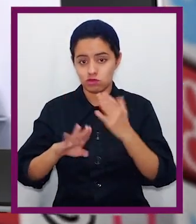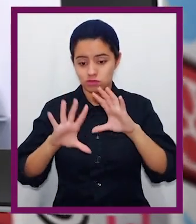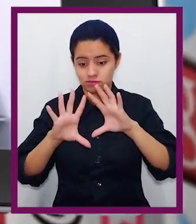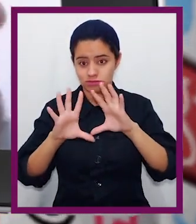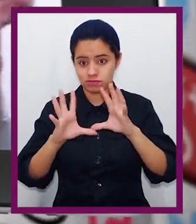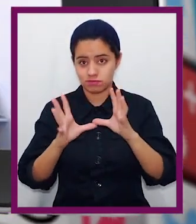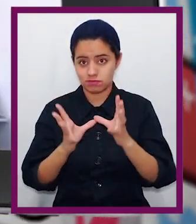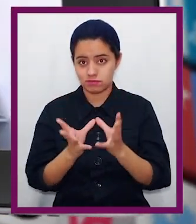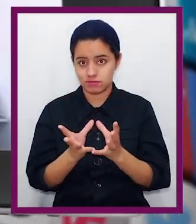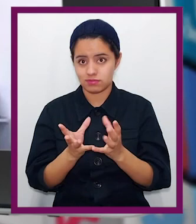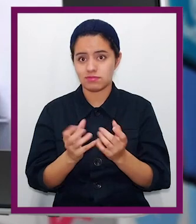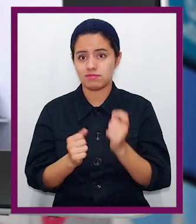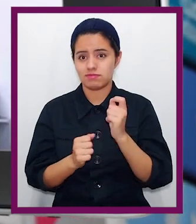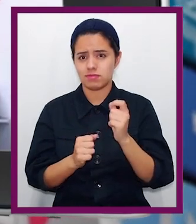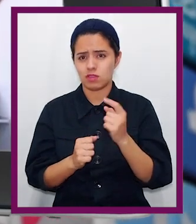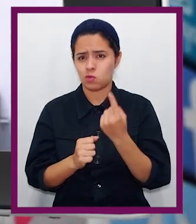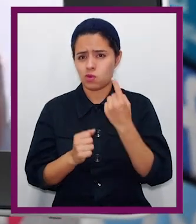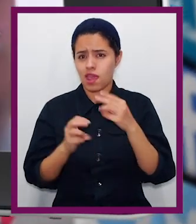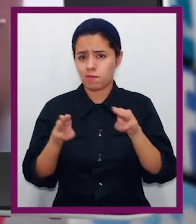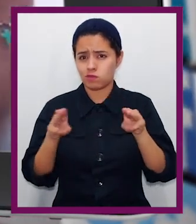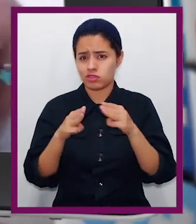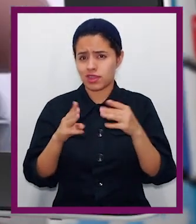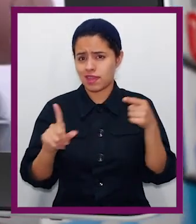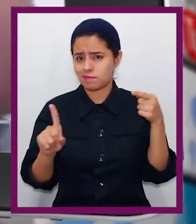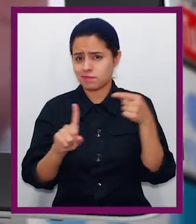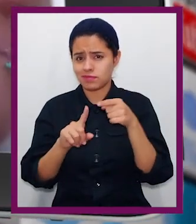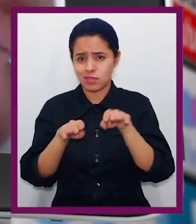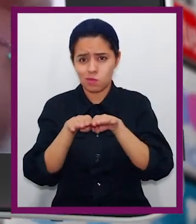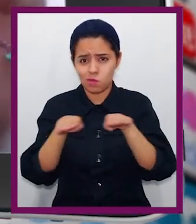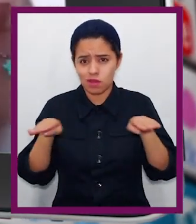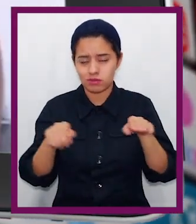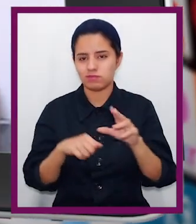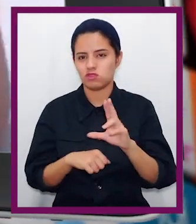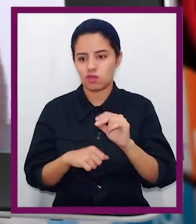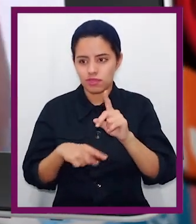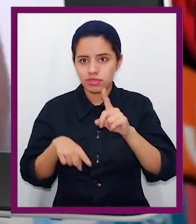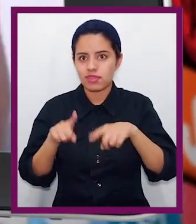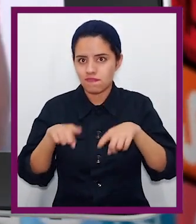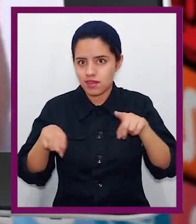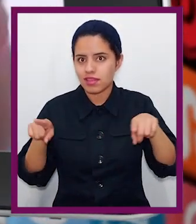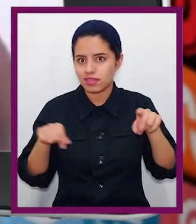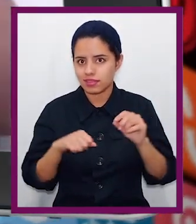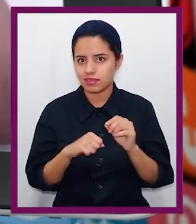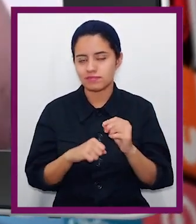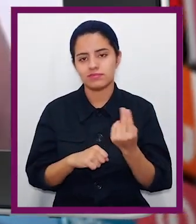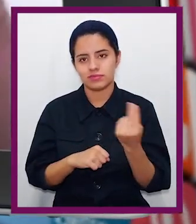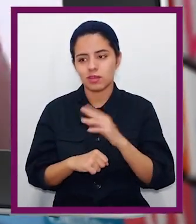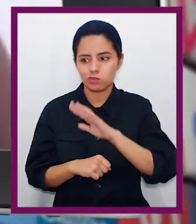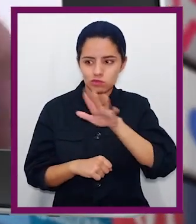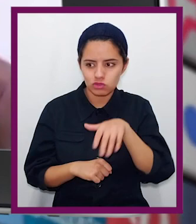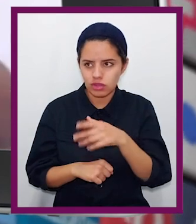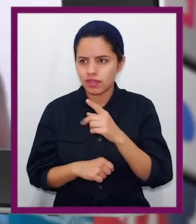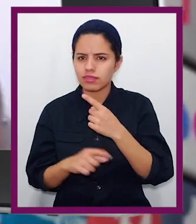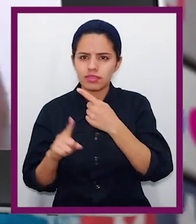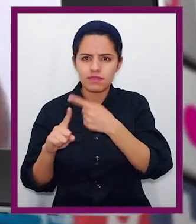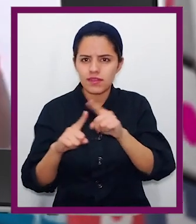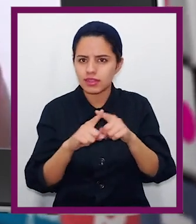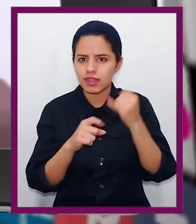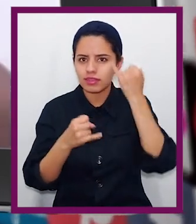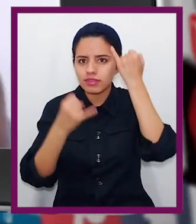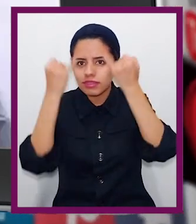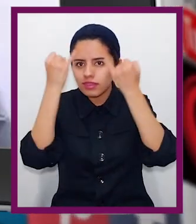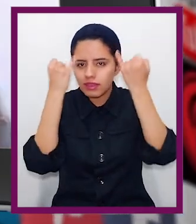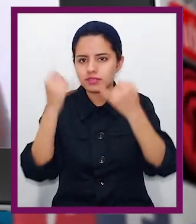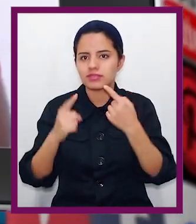es una playlist de un solo género. El mundo es un universo de música que deberíamos de tratar de buscar. Aprendamos a buscar